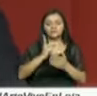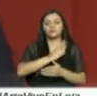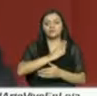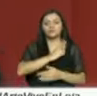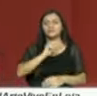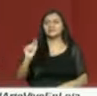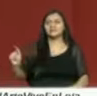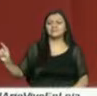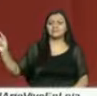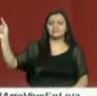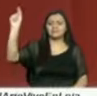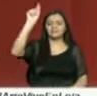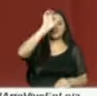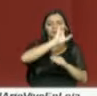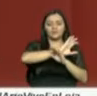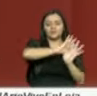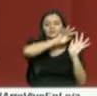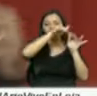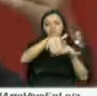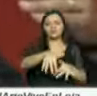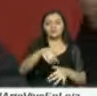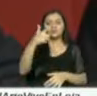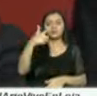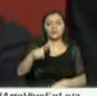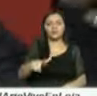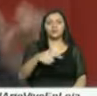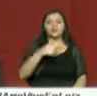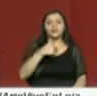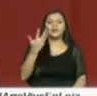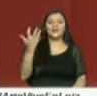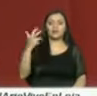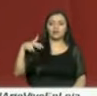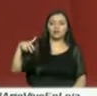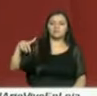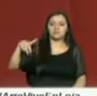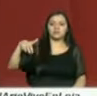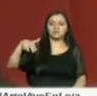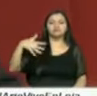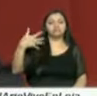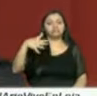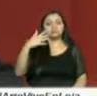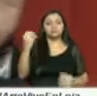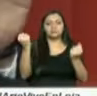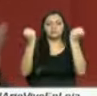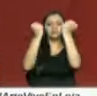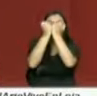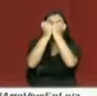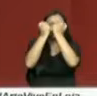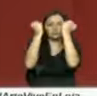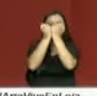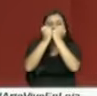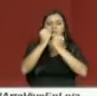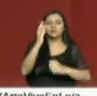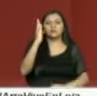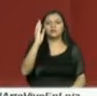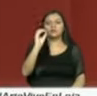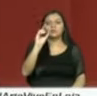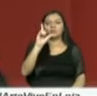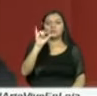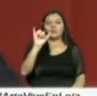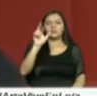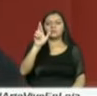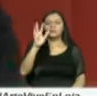todas partes del país. Vengo de tratar de caminar la calle Bolívar. Primero, felicitaciones lojanos, cómo quieren a su ciudad,